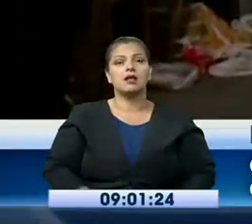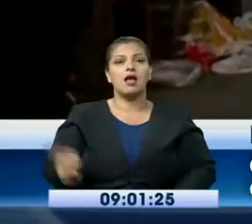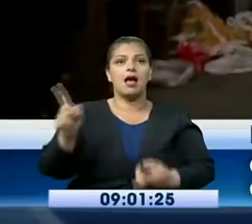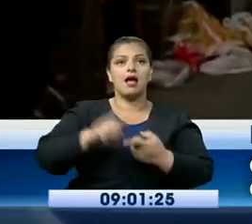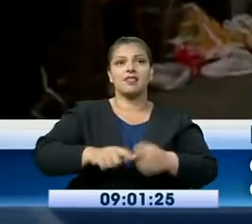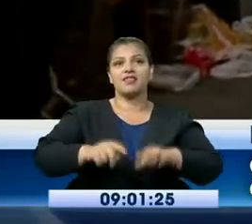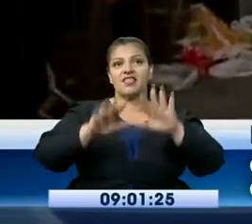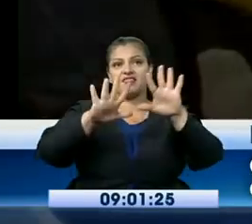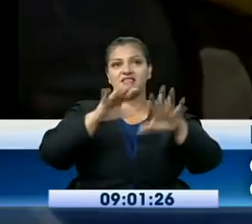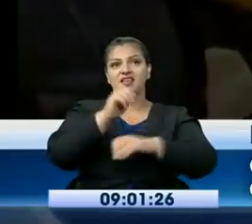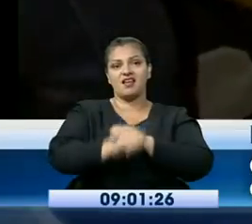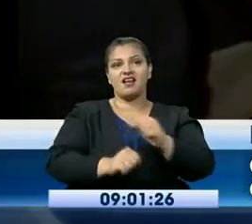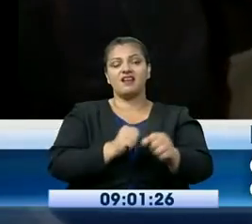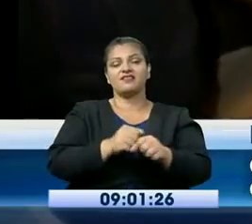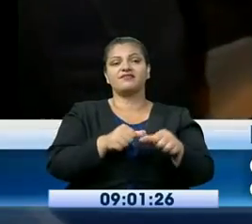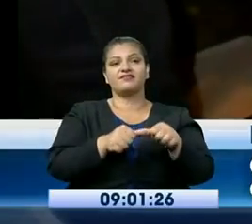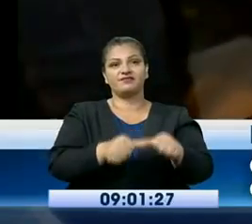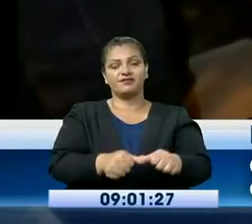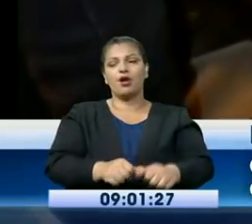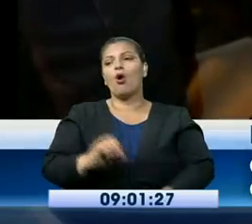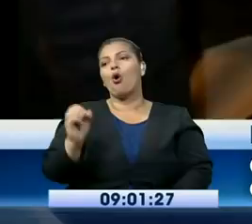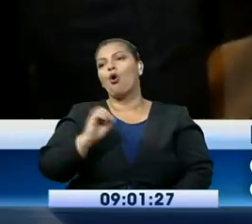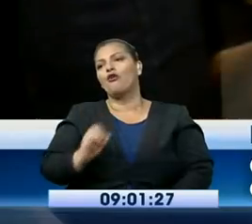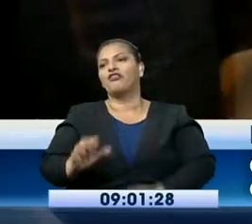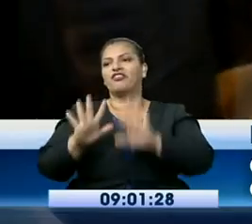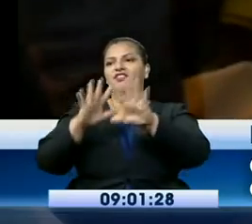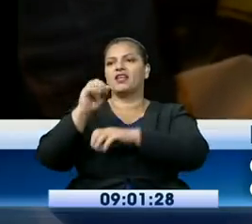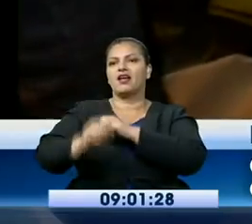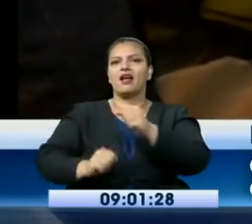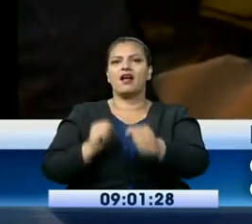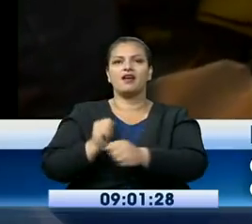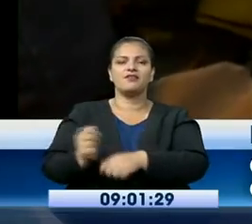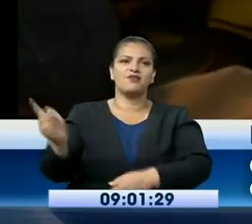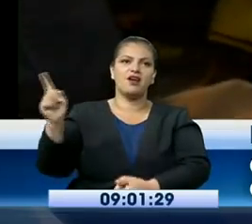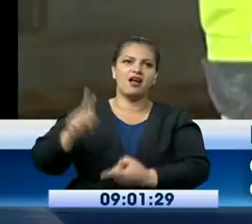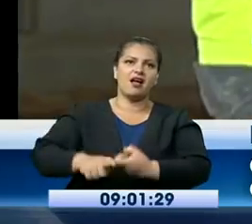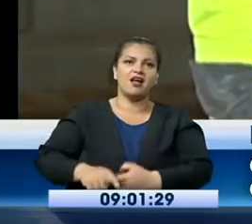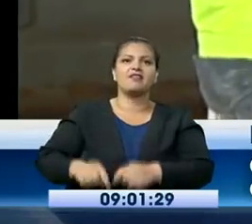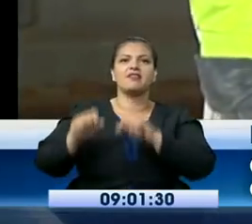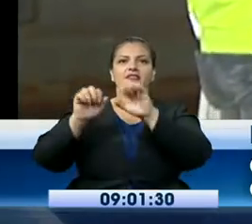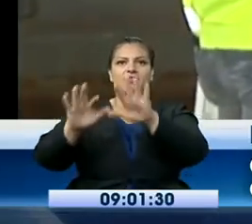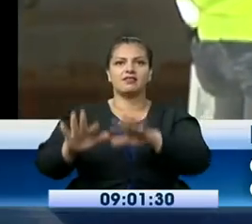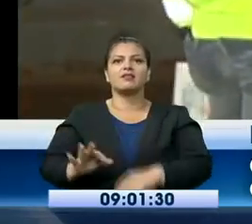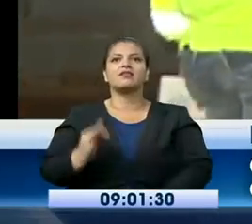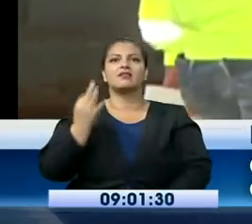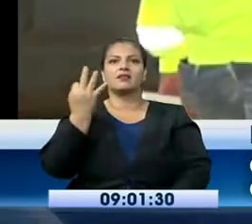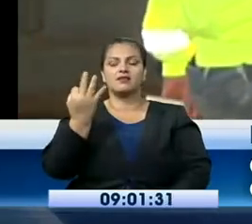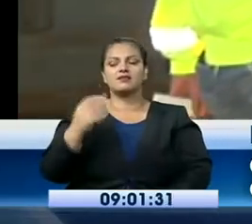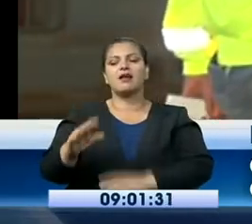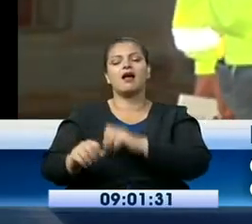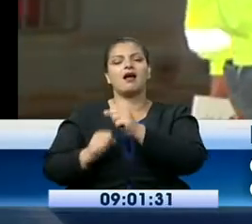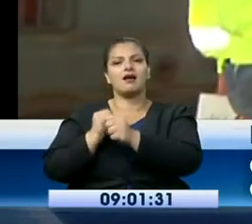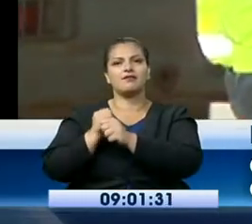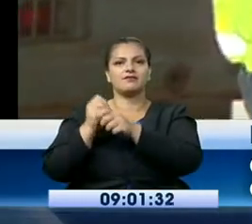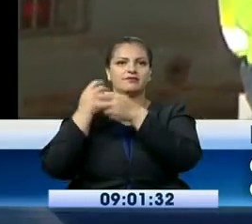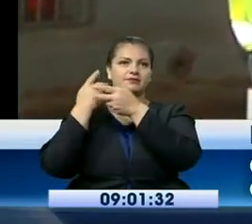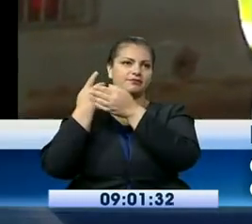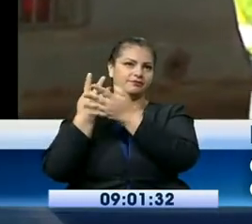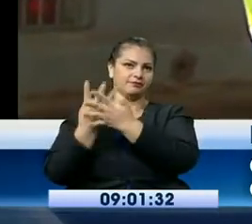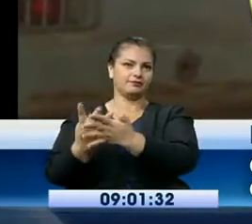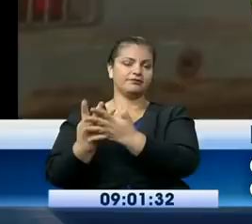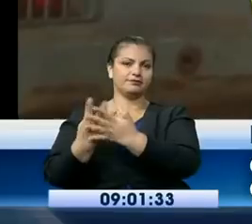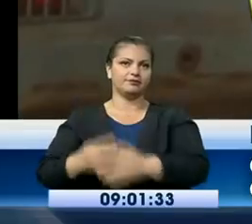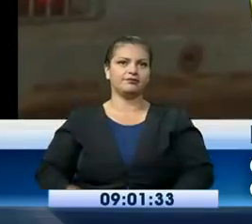microtraficantes operaban en el barrio cuba las cercanías del mercado caraguay y otros sectores del sur de la urbe